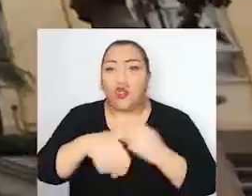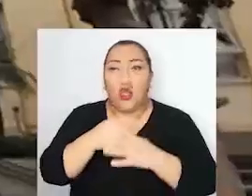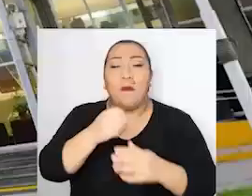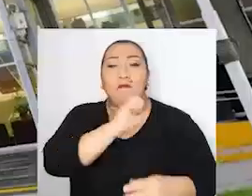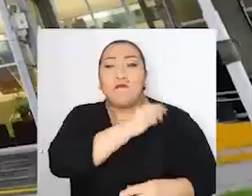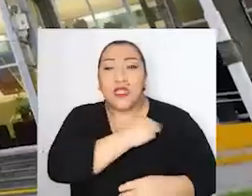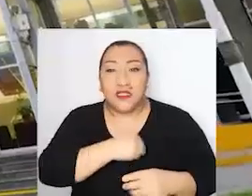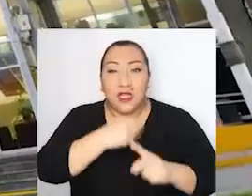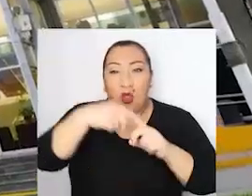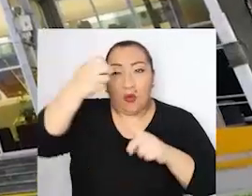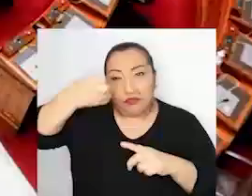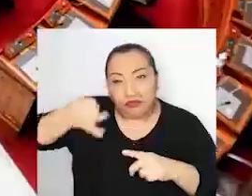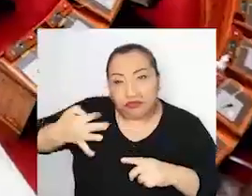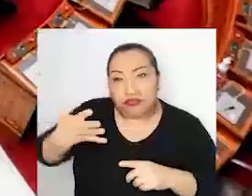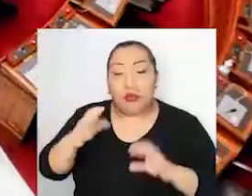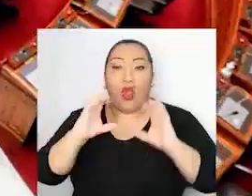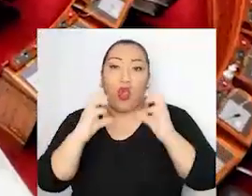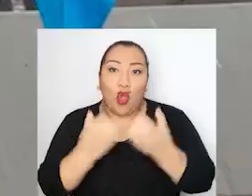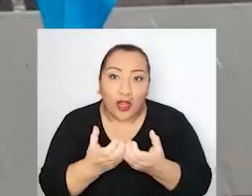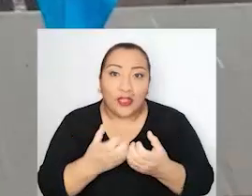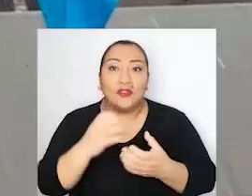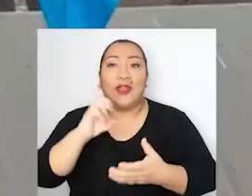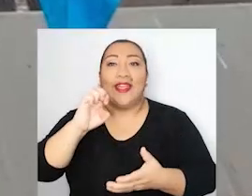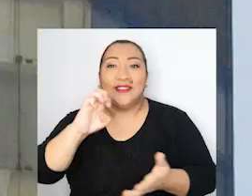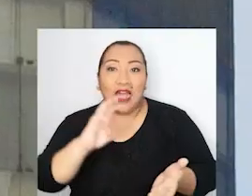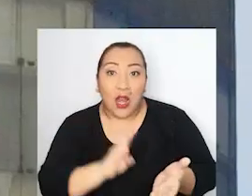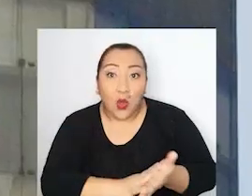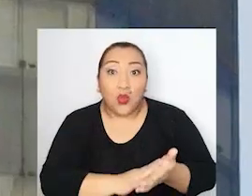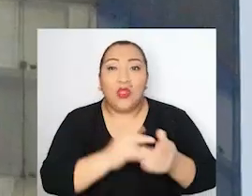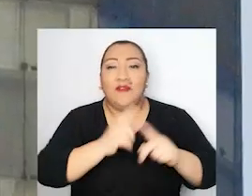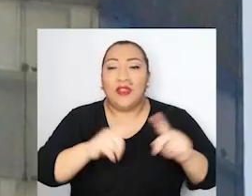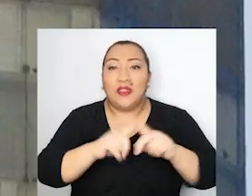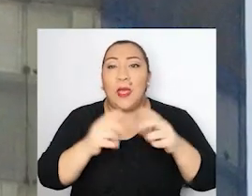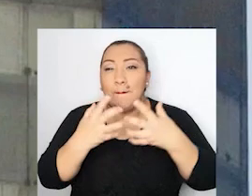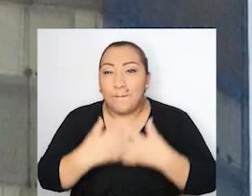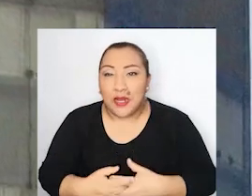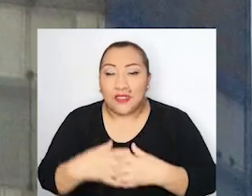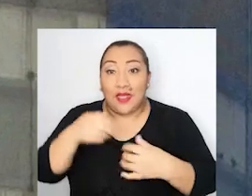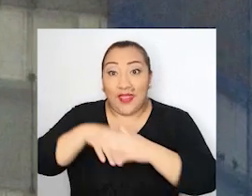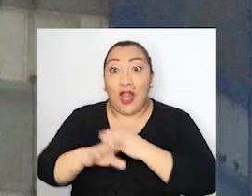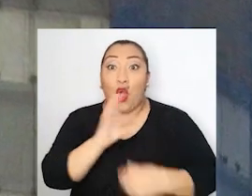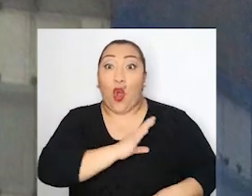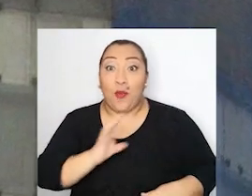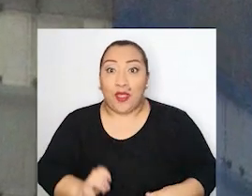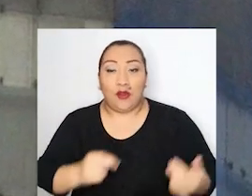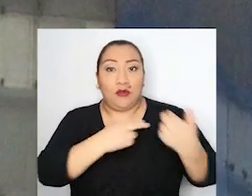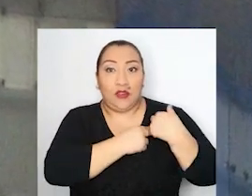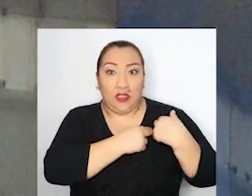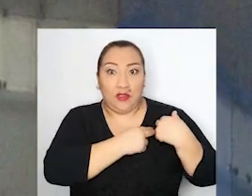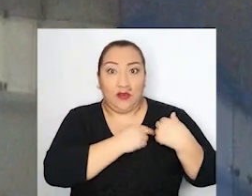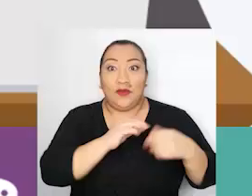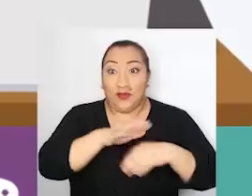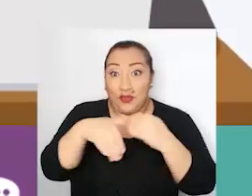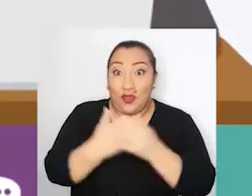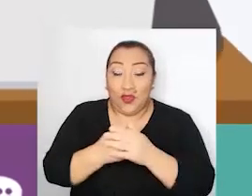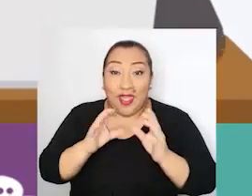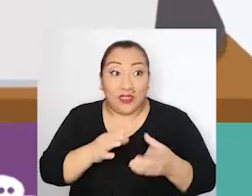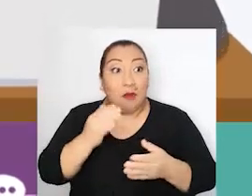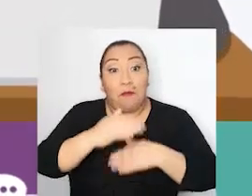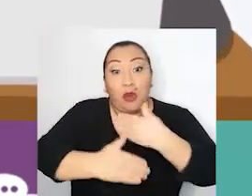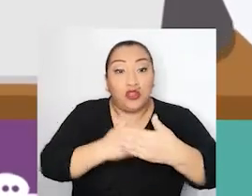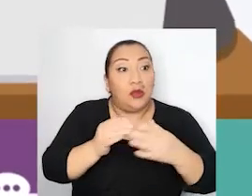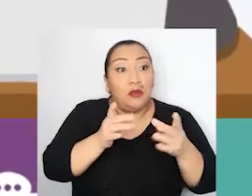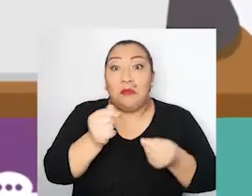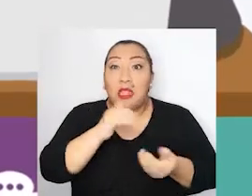y los Ministerios, así como el Poder Legislativo, de Salud y las empresas estatales que se encuentran bajo el ámbito del FONAF. El proceso